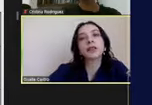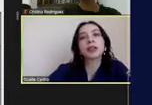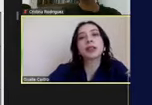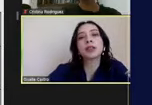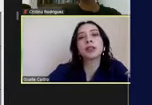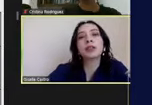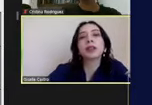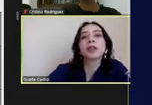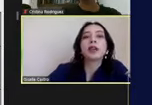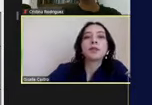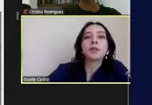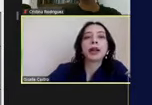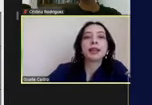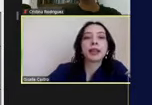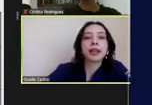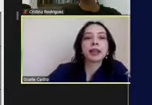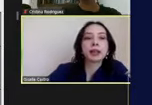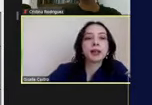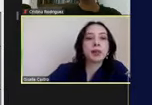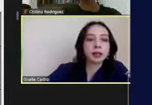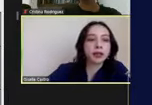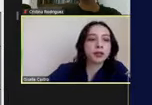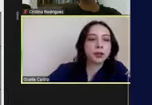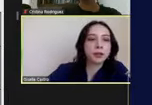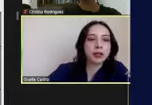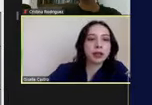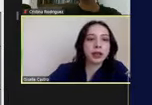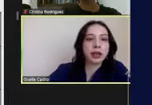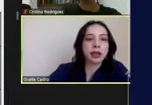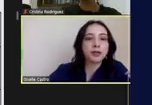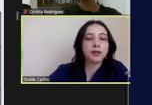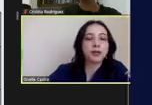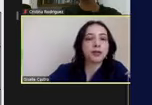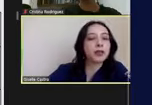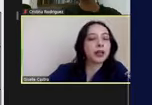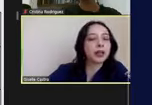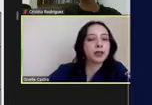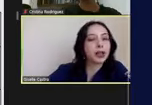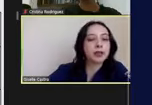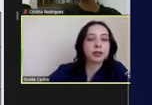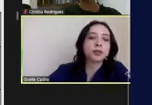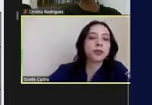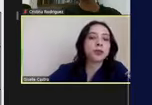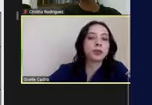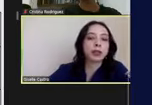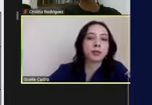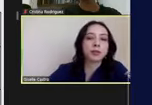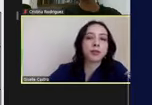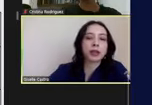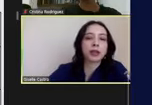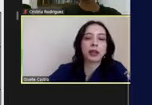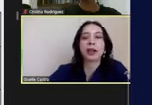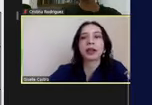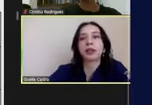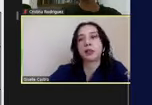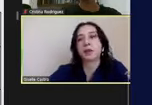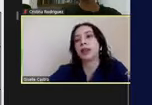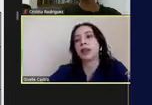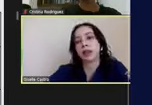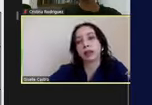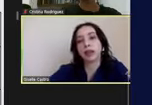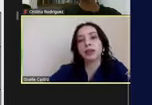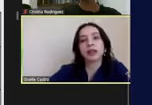Su clasificación va a ser dependiendo obviamente del grado. Una clasificación muy común que vamos a tener